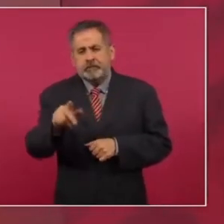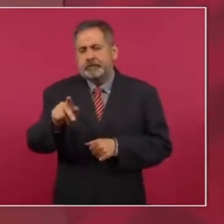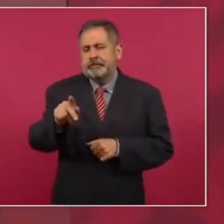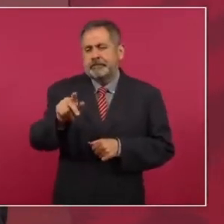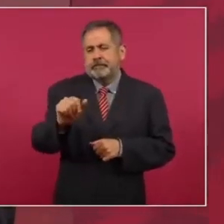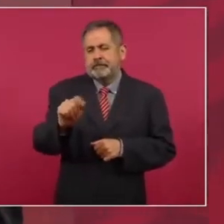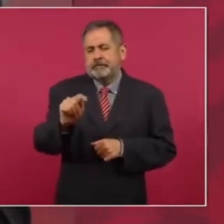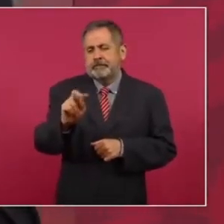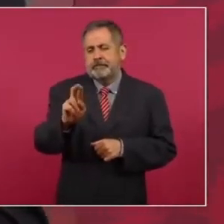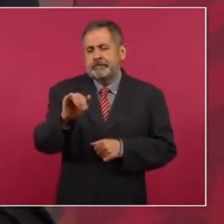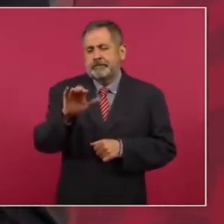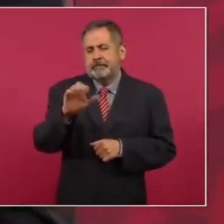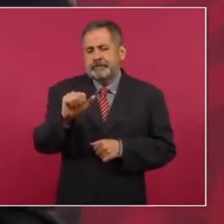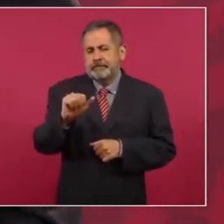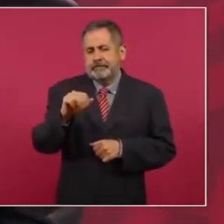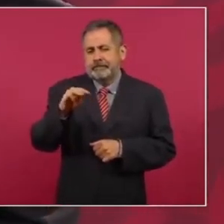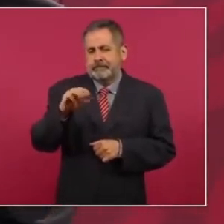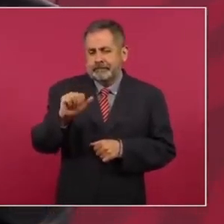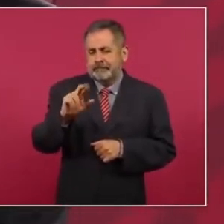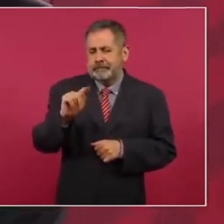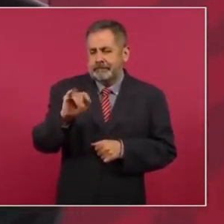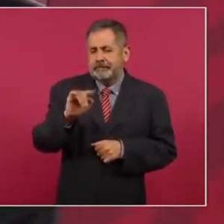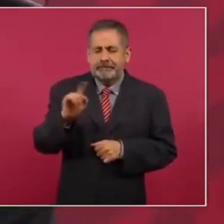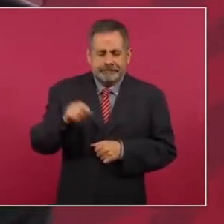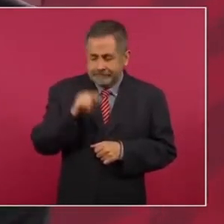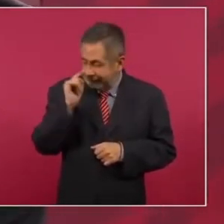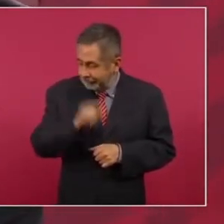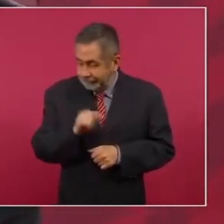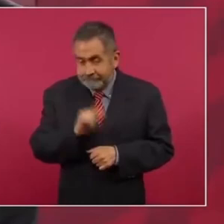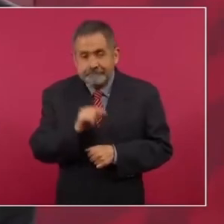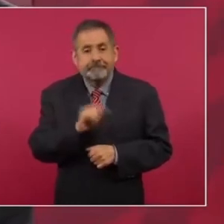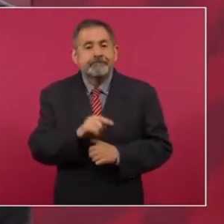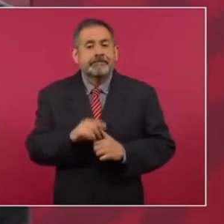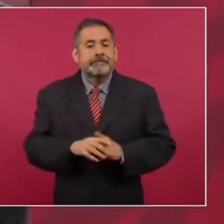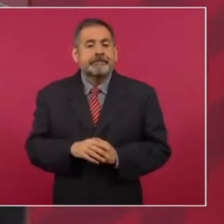Patricio Martínez, que es